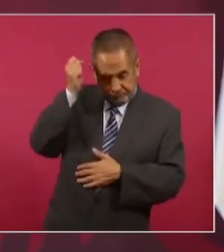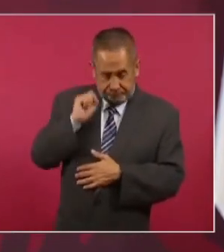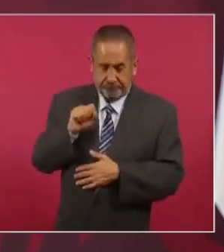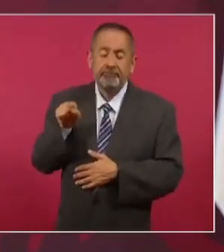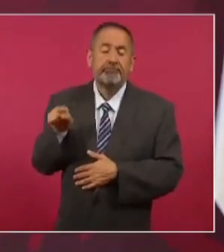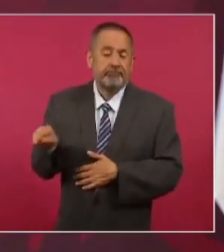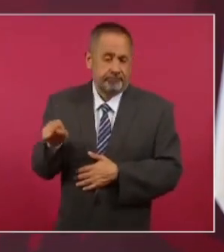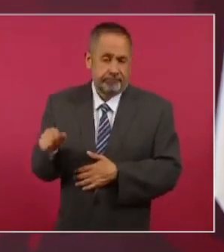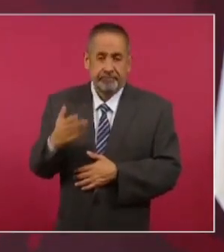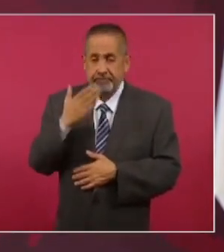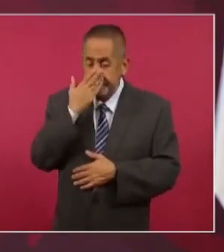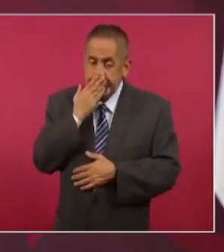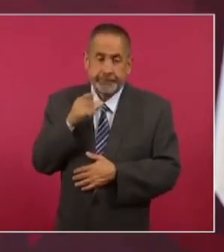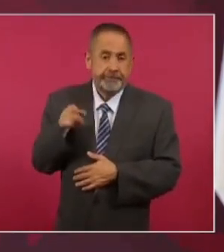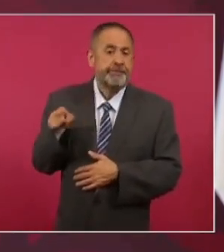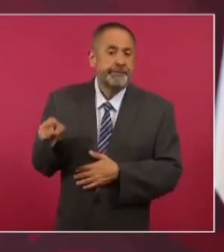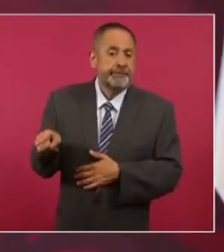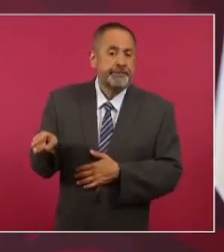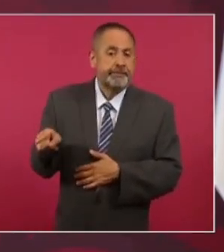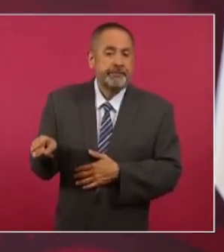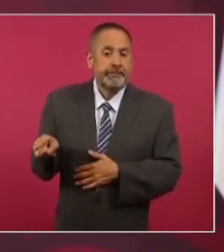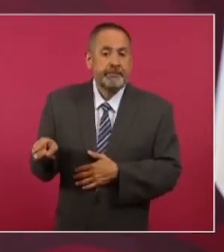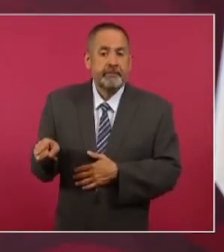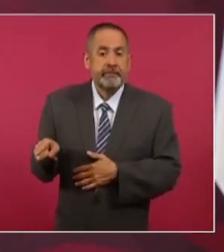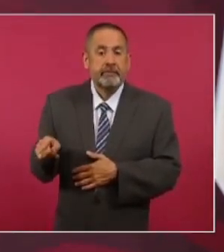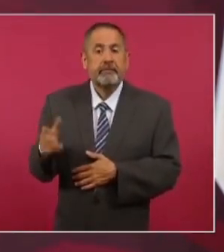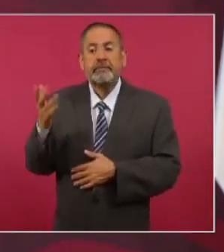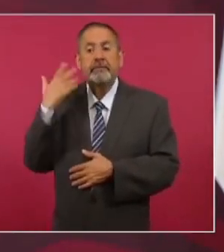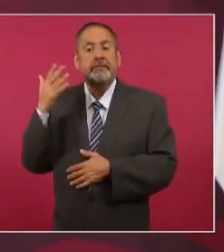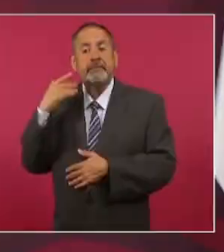estaba en triple A